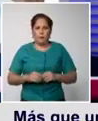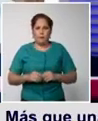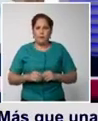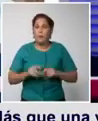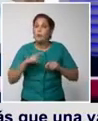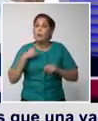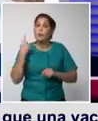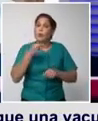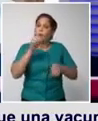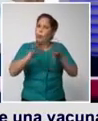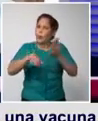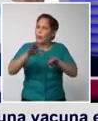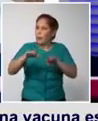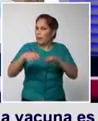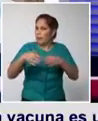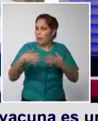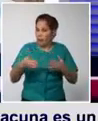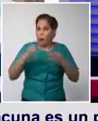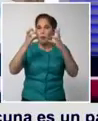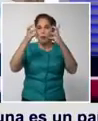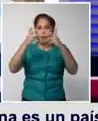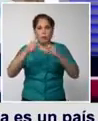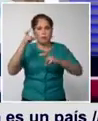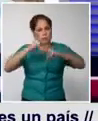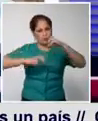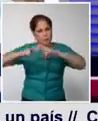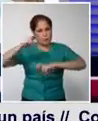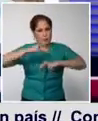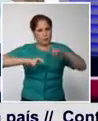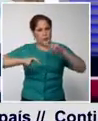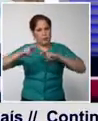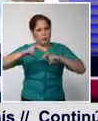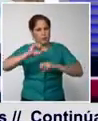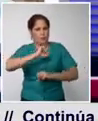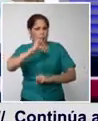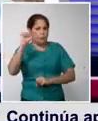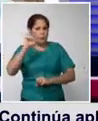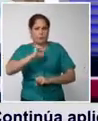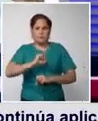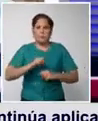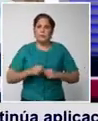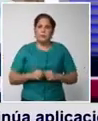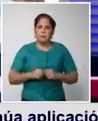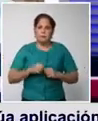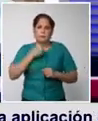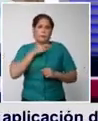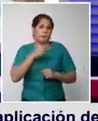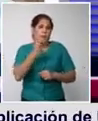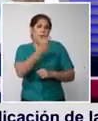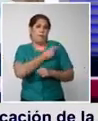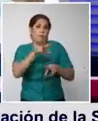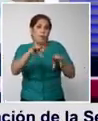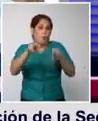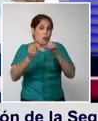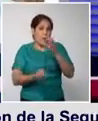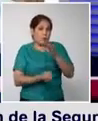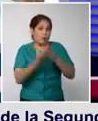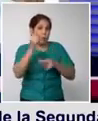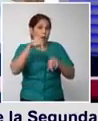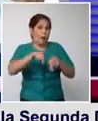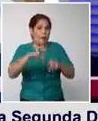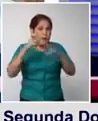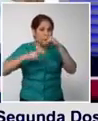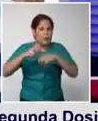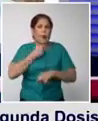todo depende de los resultados de las investigaciones, porque estamos hablando de vacunas nuevas que por lo tanto hay que